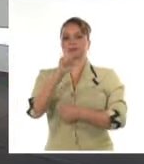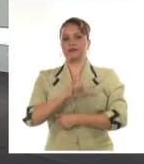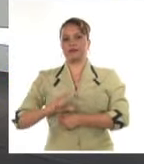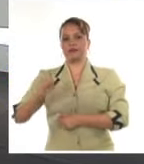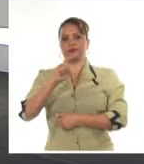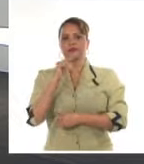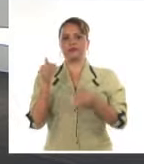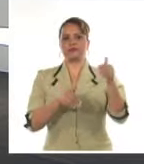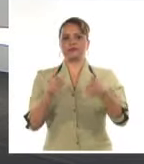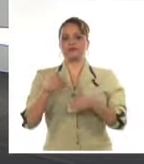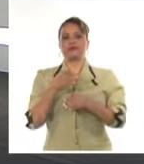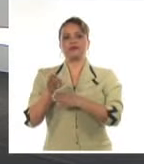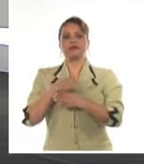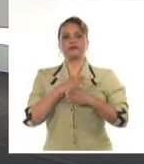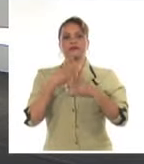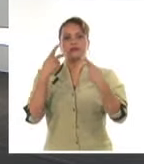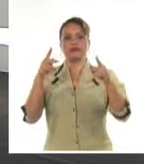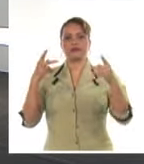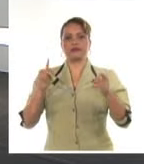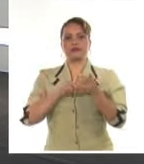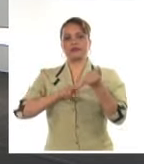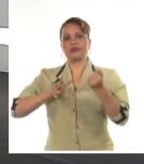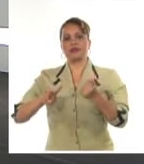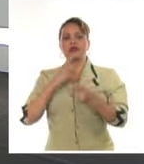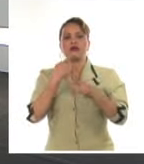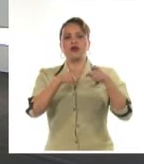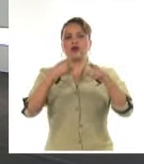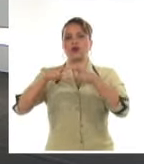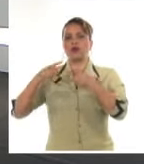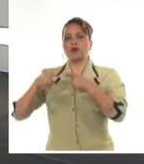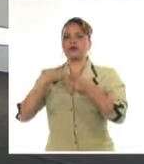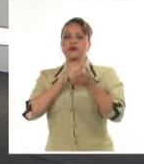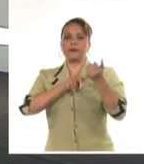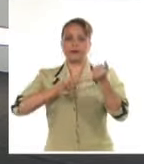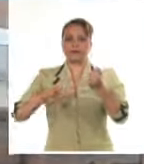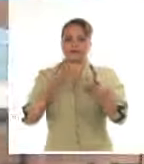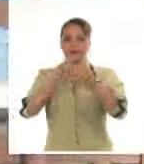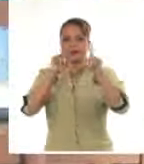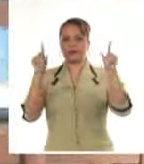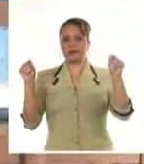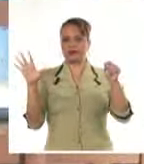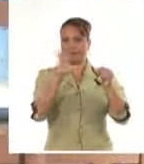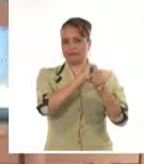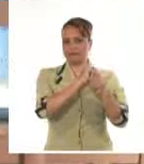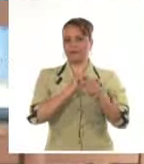Participaron reconocidos intelectuales de la provincia y de otros territorios del país.